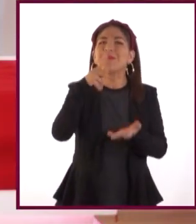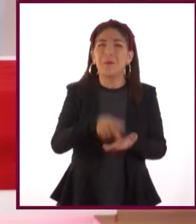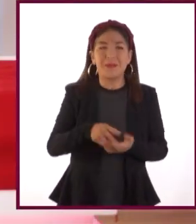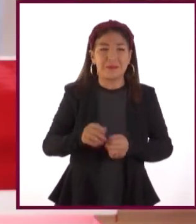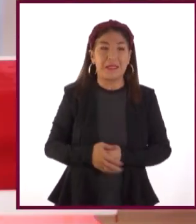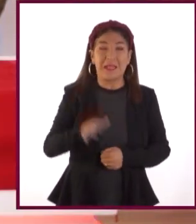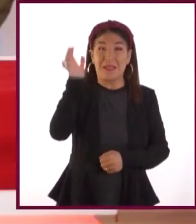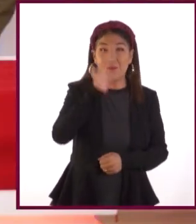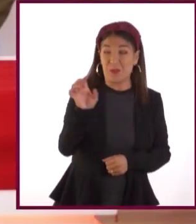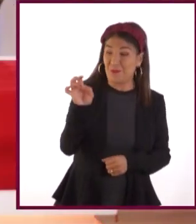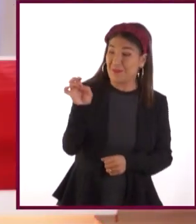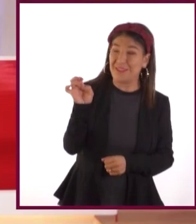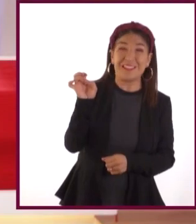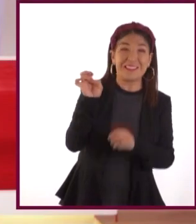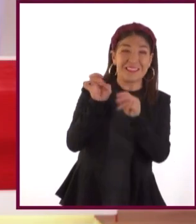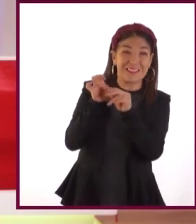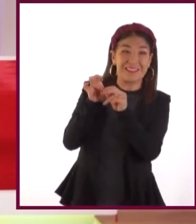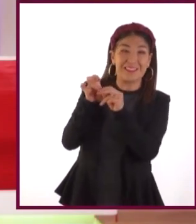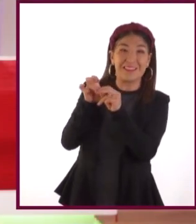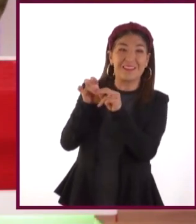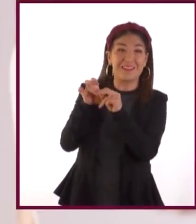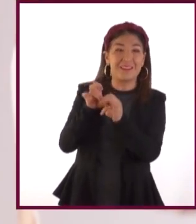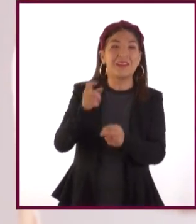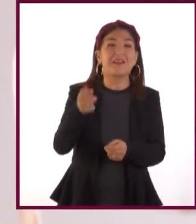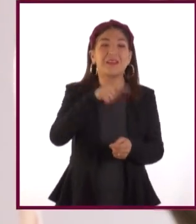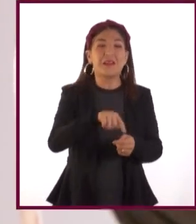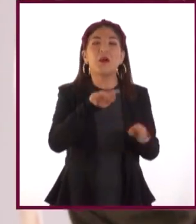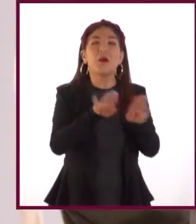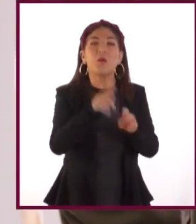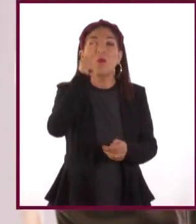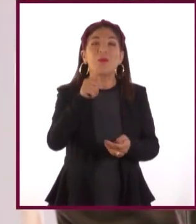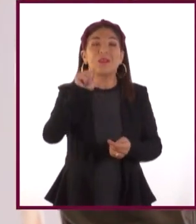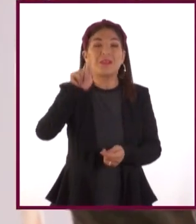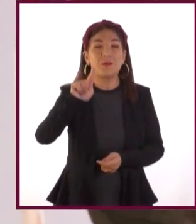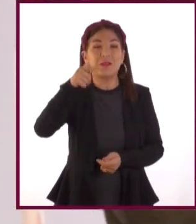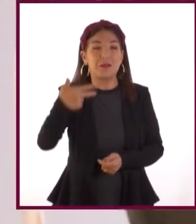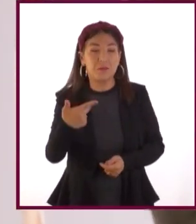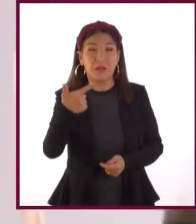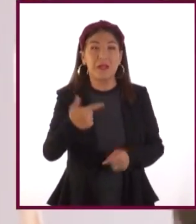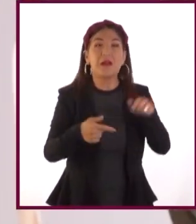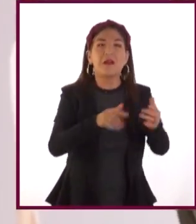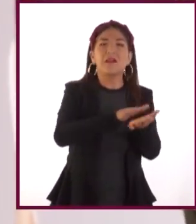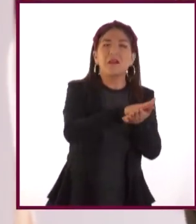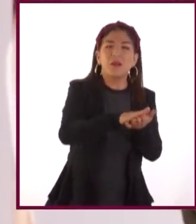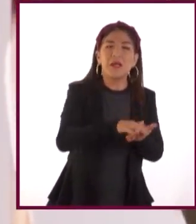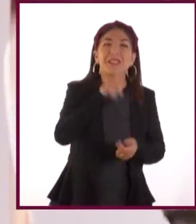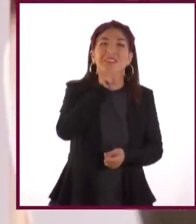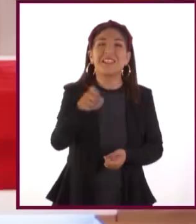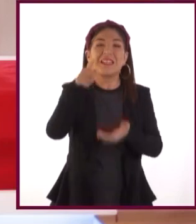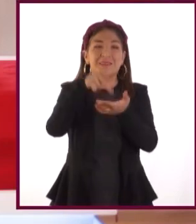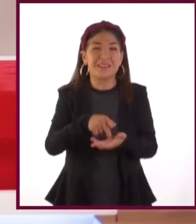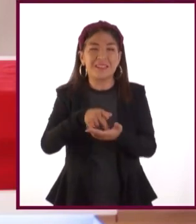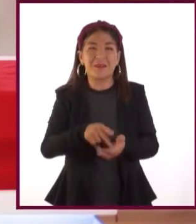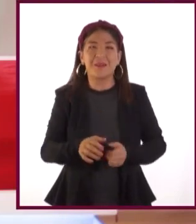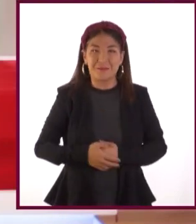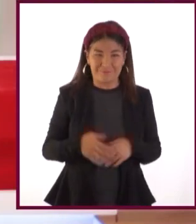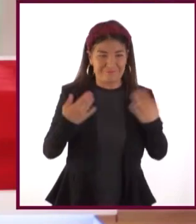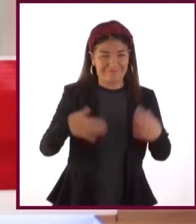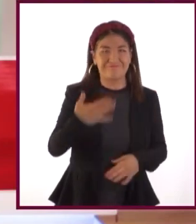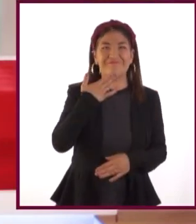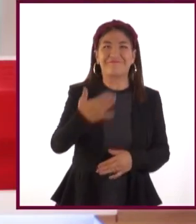peso. Se sabe que la masa del aire es aproximadamente 1.4 gramos por cada litro. Así que,